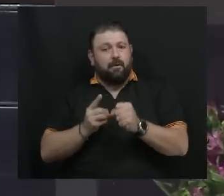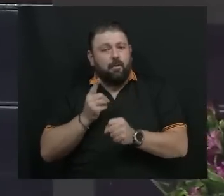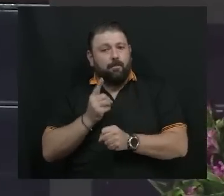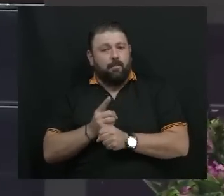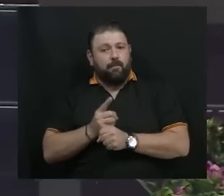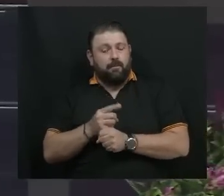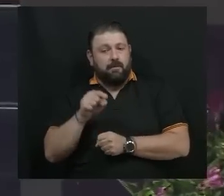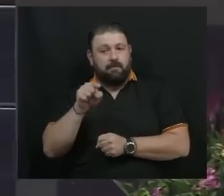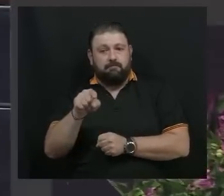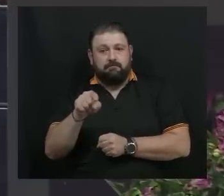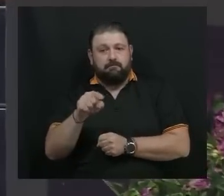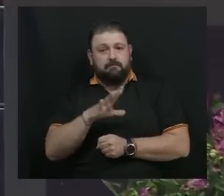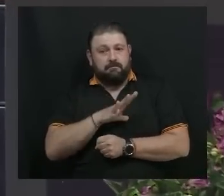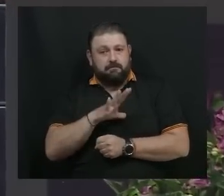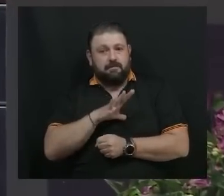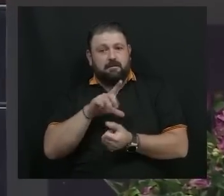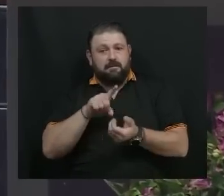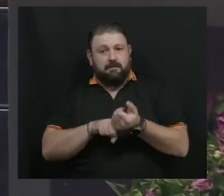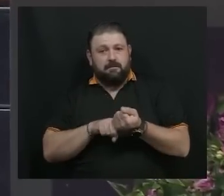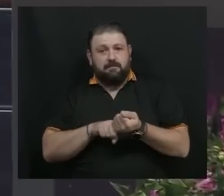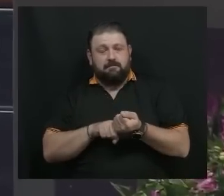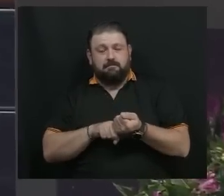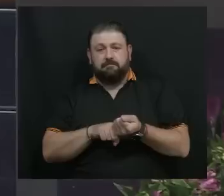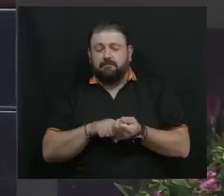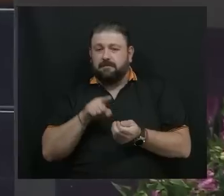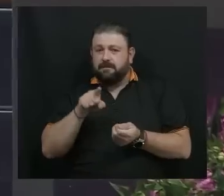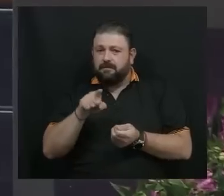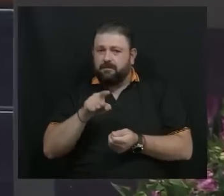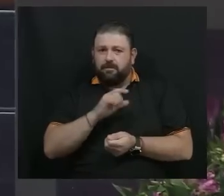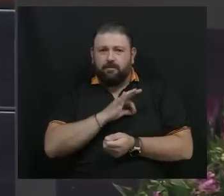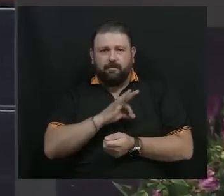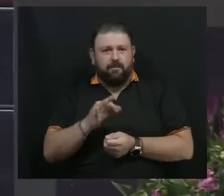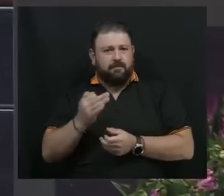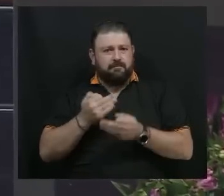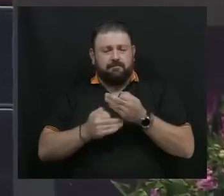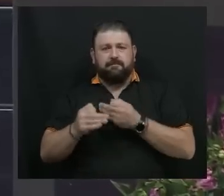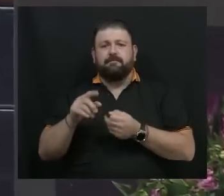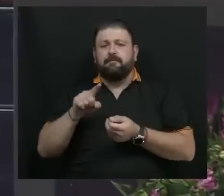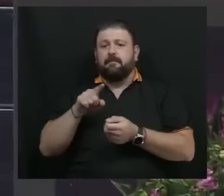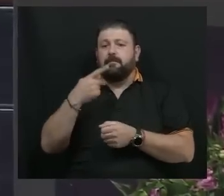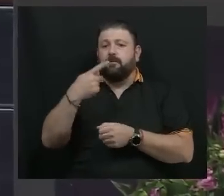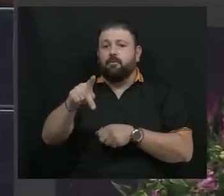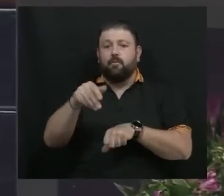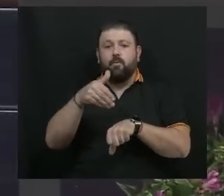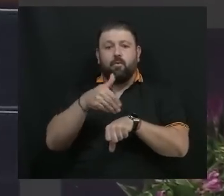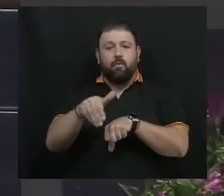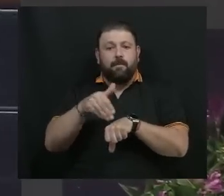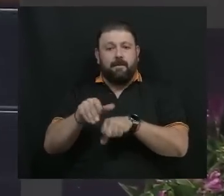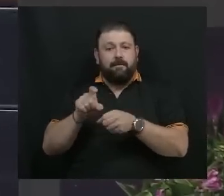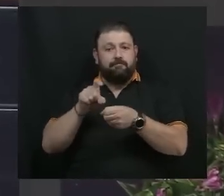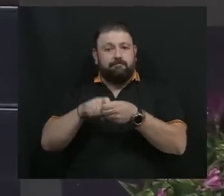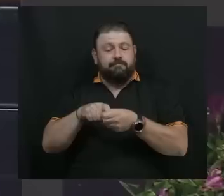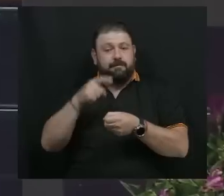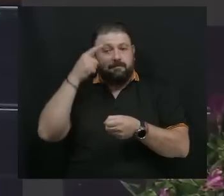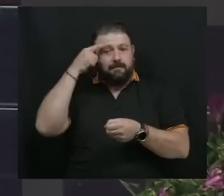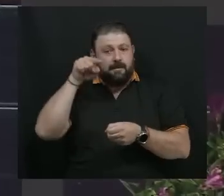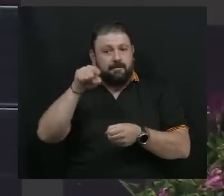adentro. ¿Sí? Elijas el que elijas. Viene un número que se llama tu código, que es lo que va a cambiar tu